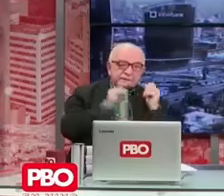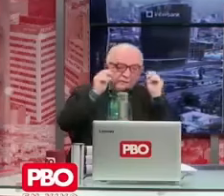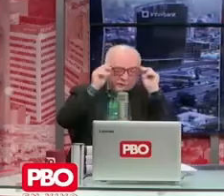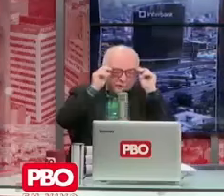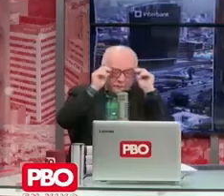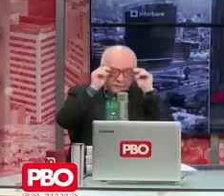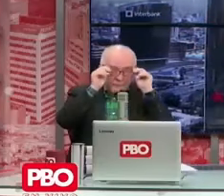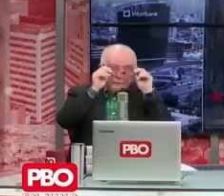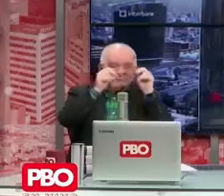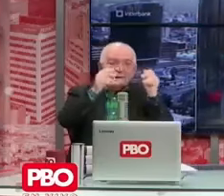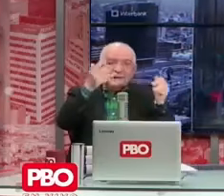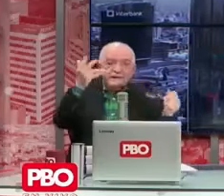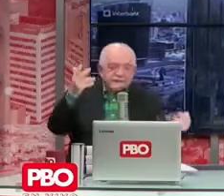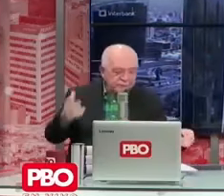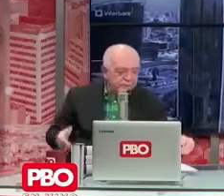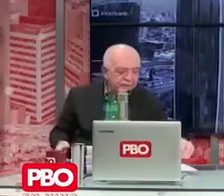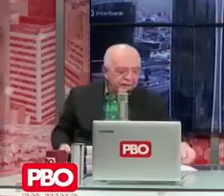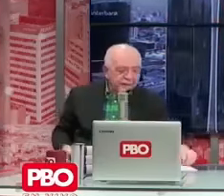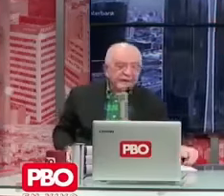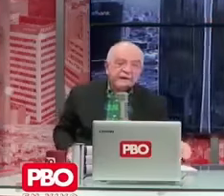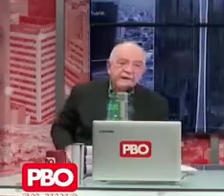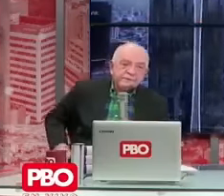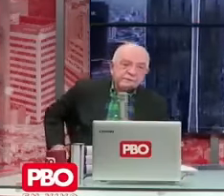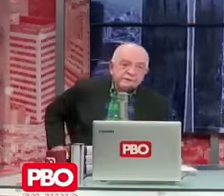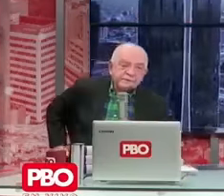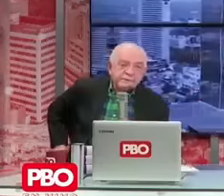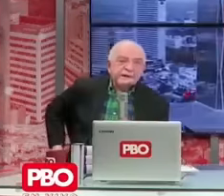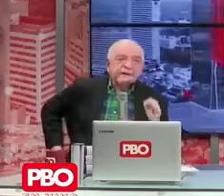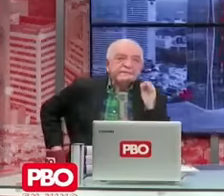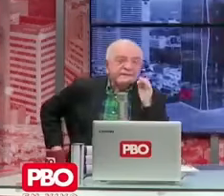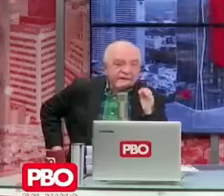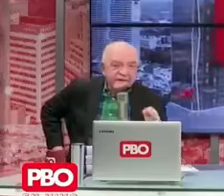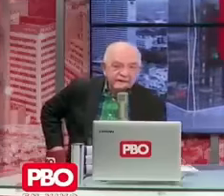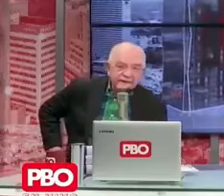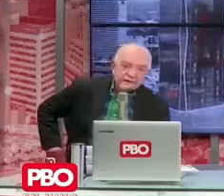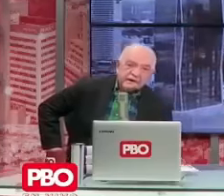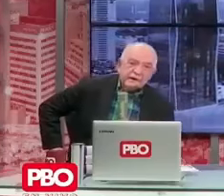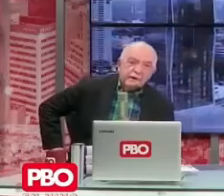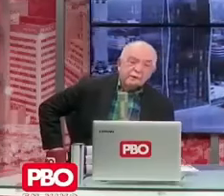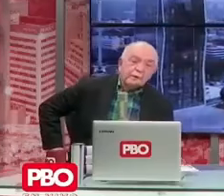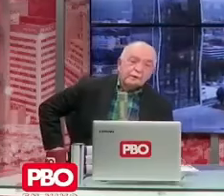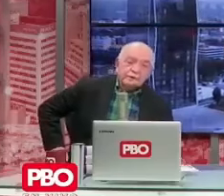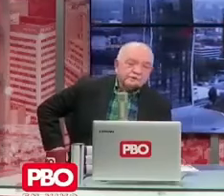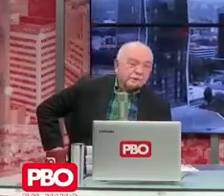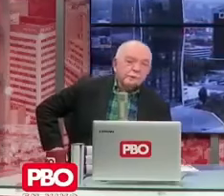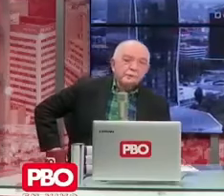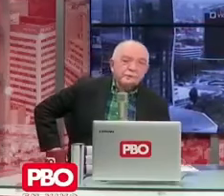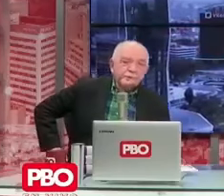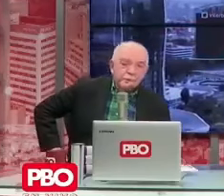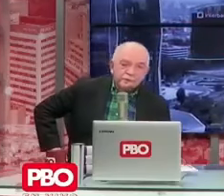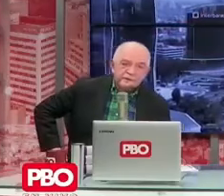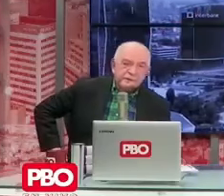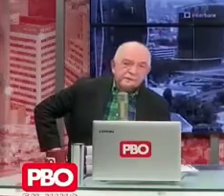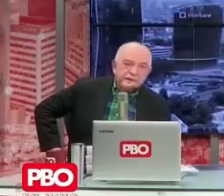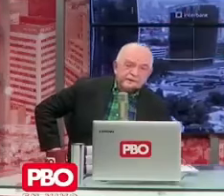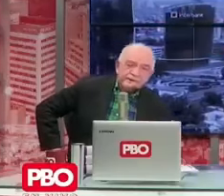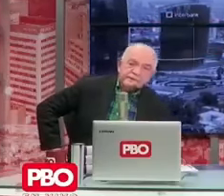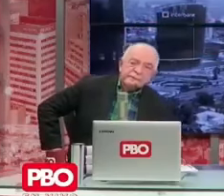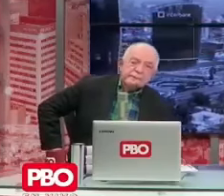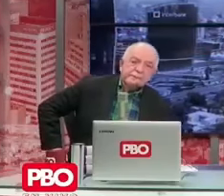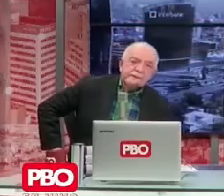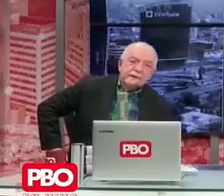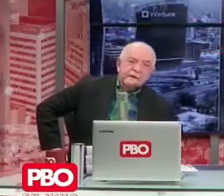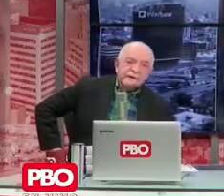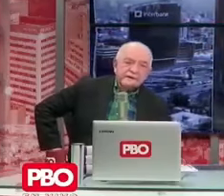Popular en este momento, pero más allá de eso, es una persona seria, conoce como muy pocos en el